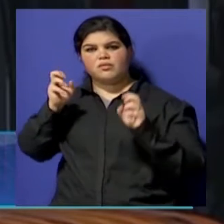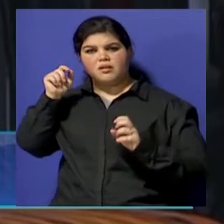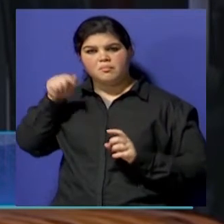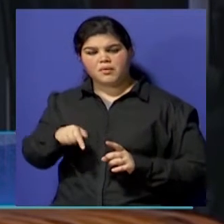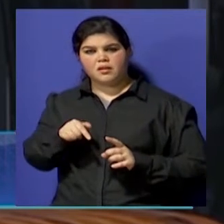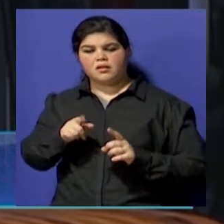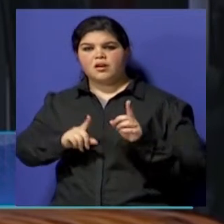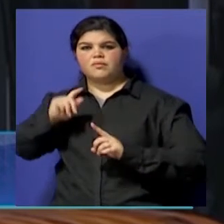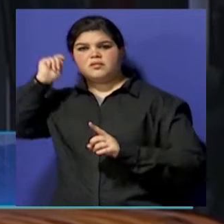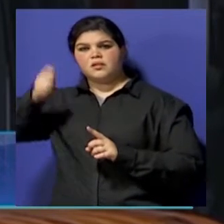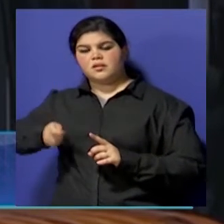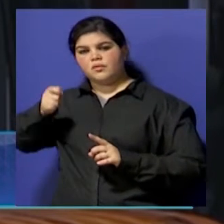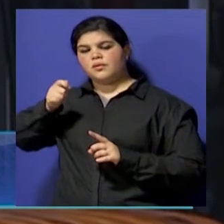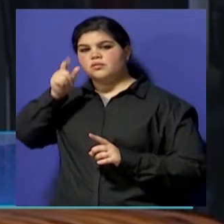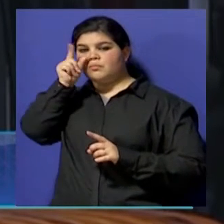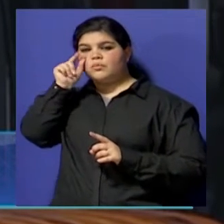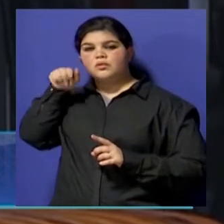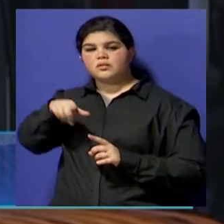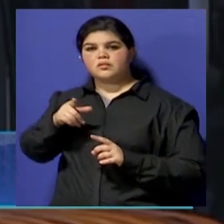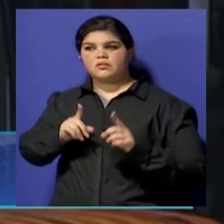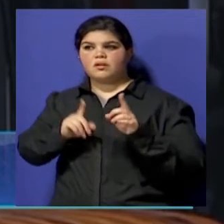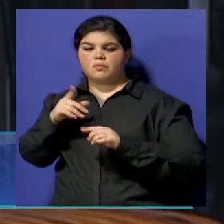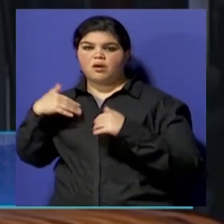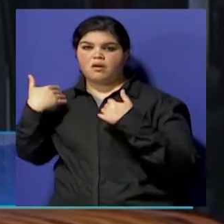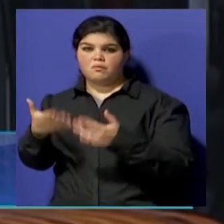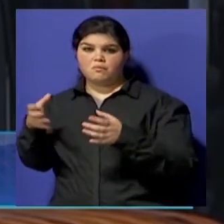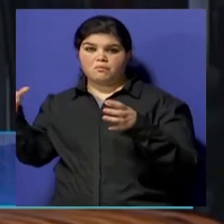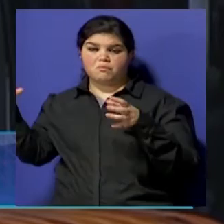gente, militantes, acompañantes de este partido,